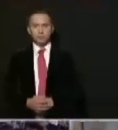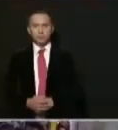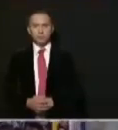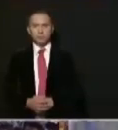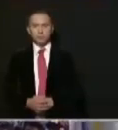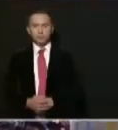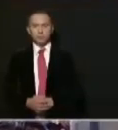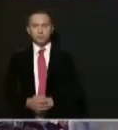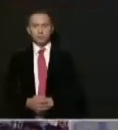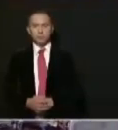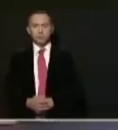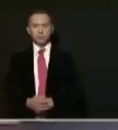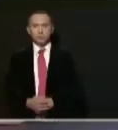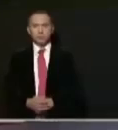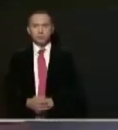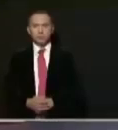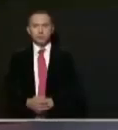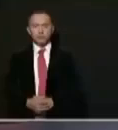Muy emotivo.